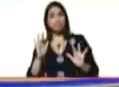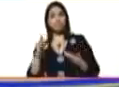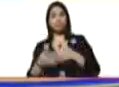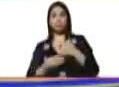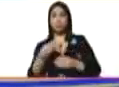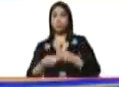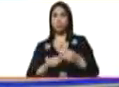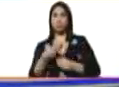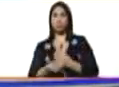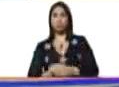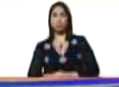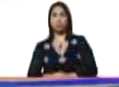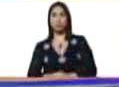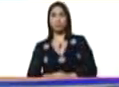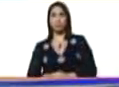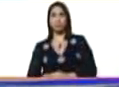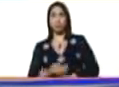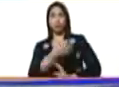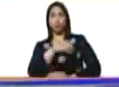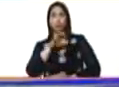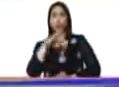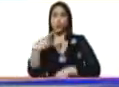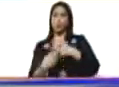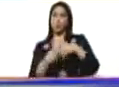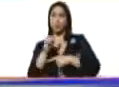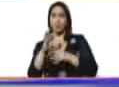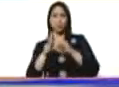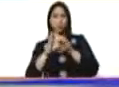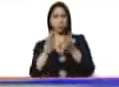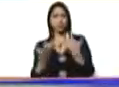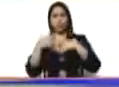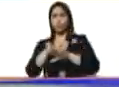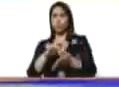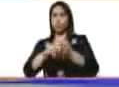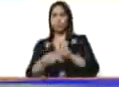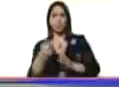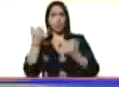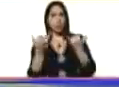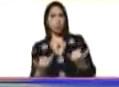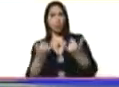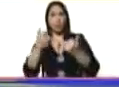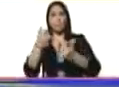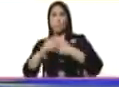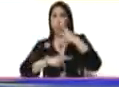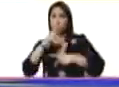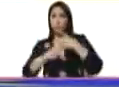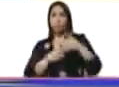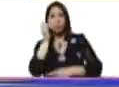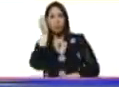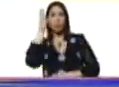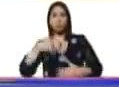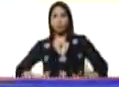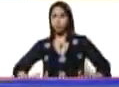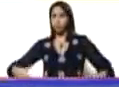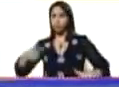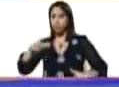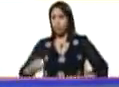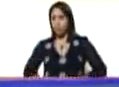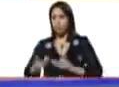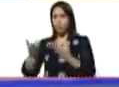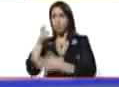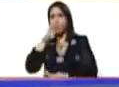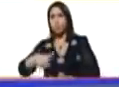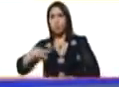ejercerla. Soberanía y revolución significa en estos momentos producir, crear riqueza y ponerla al servicio